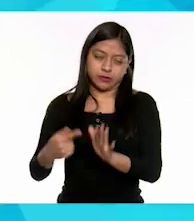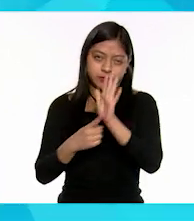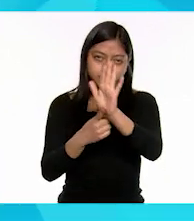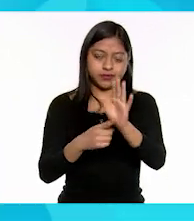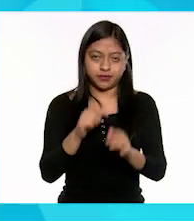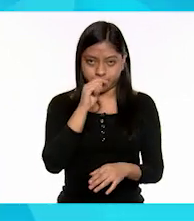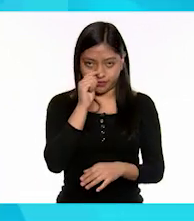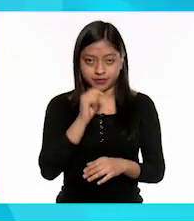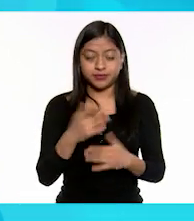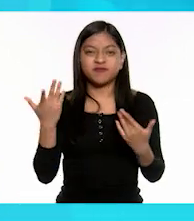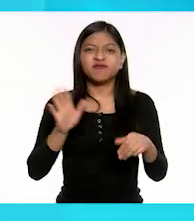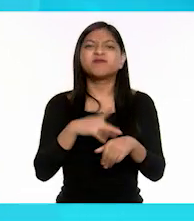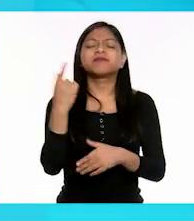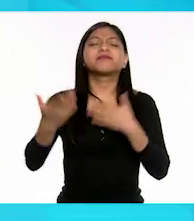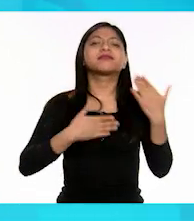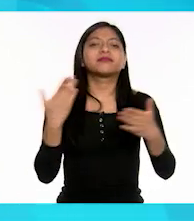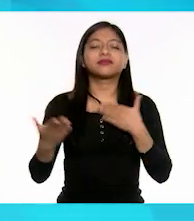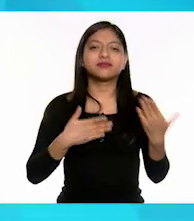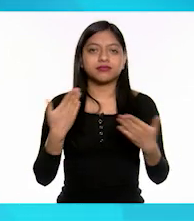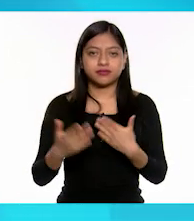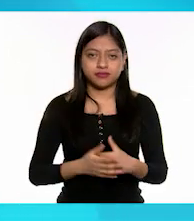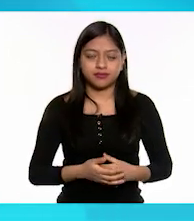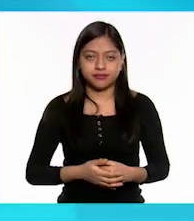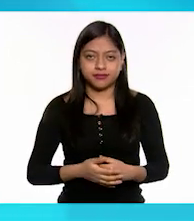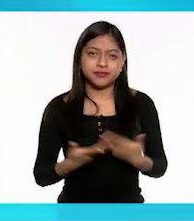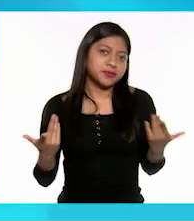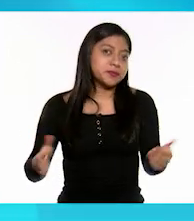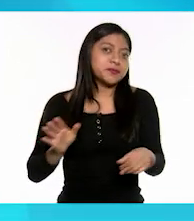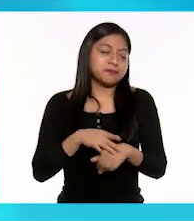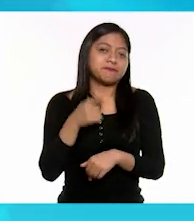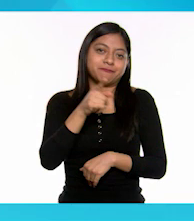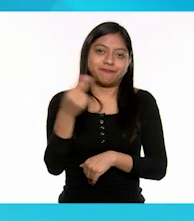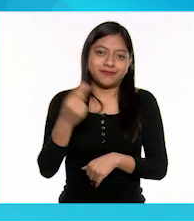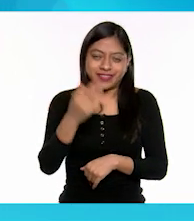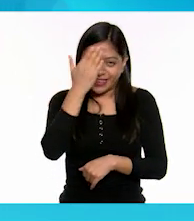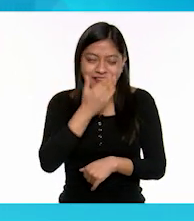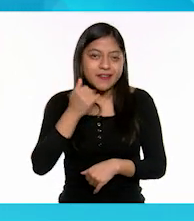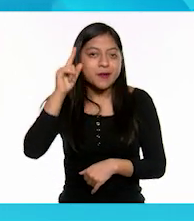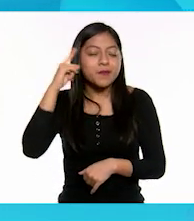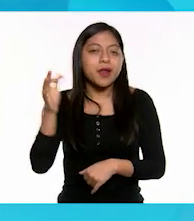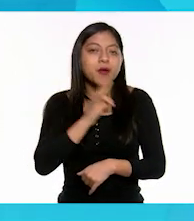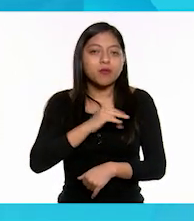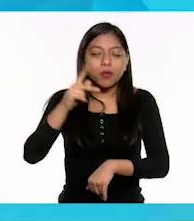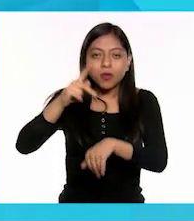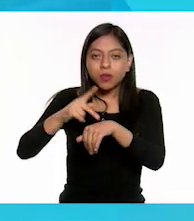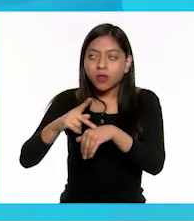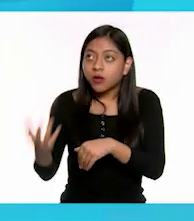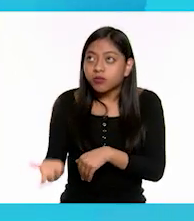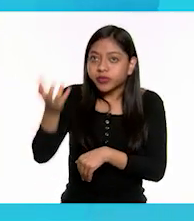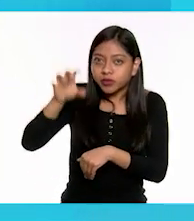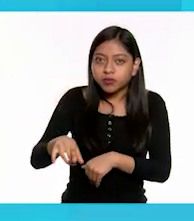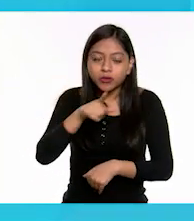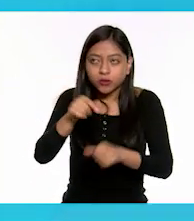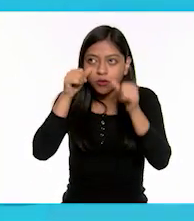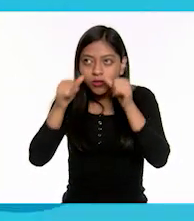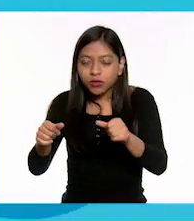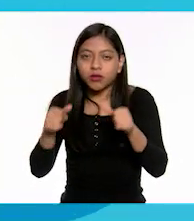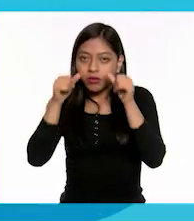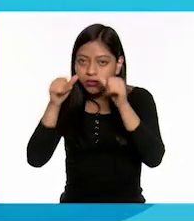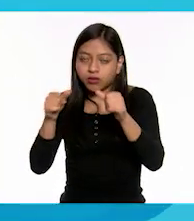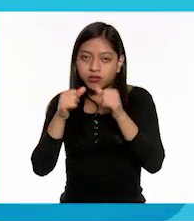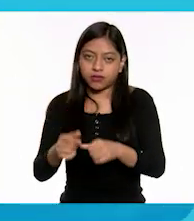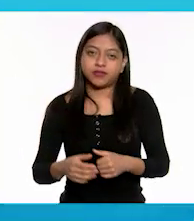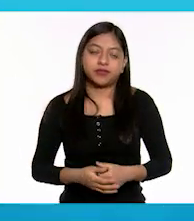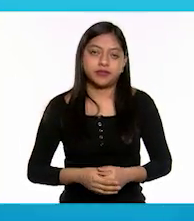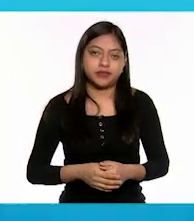porque es divertido eric porque se necesita mucha habilidad te mantiene atento y concentrado